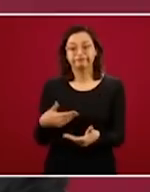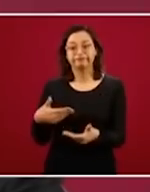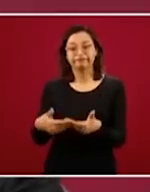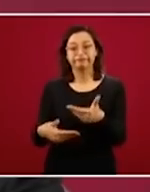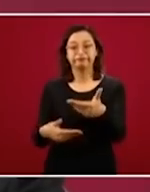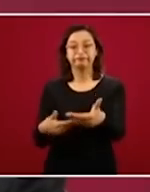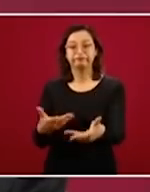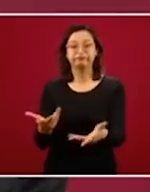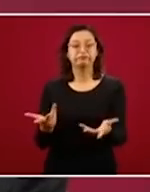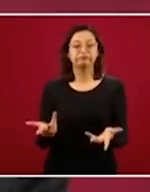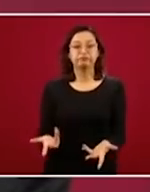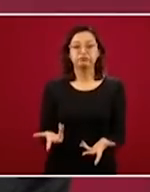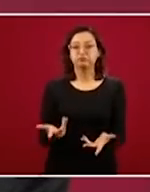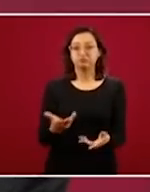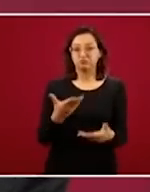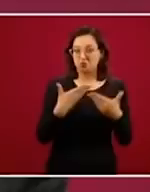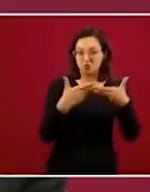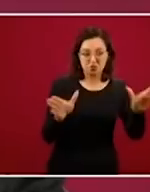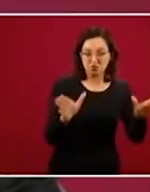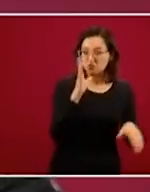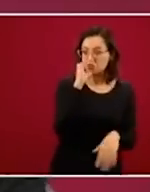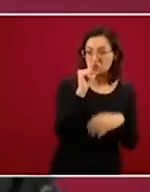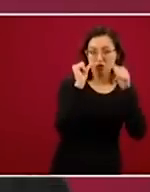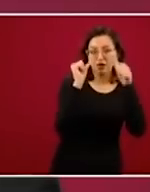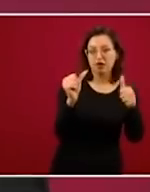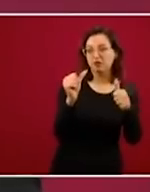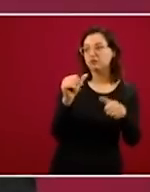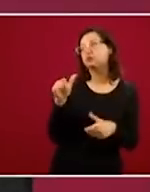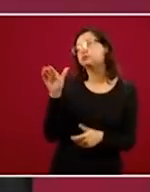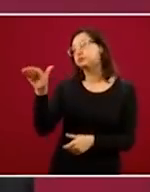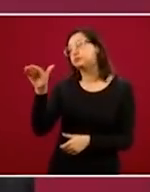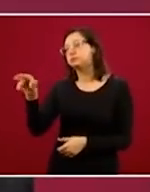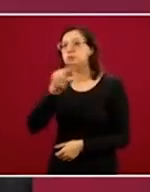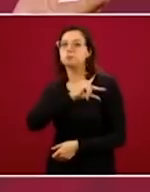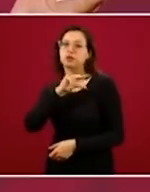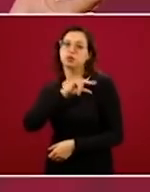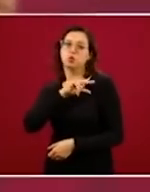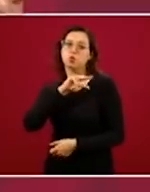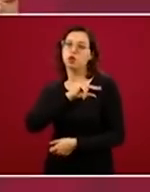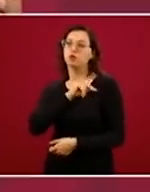contrataba el servicio porque no había